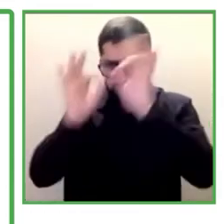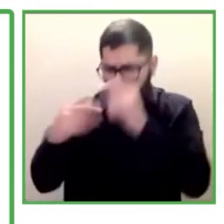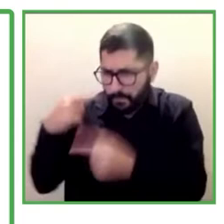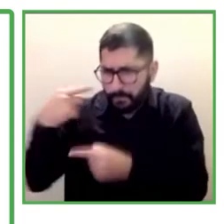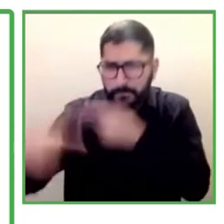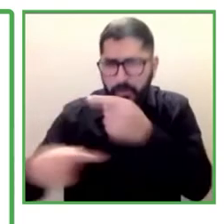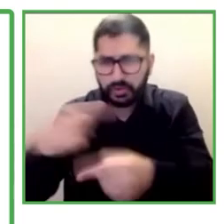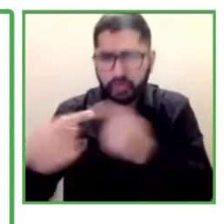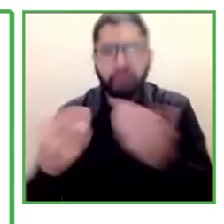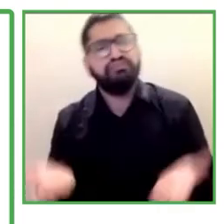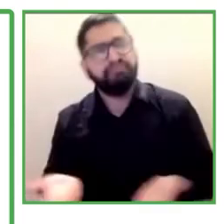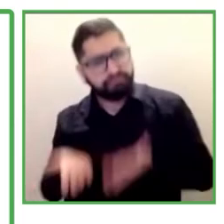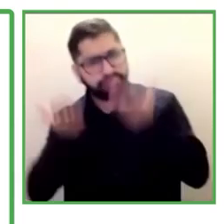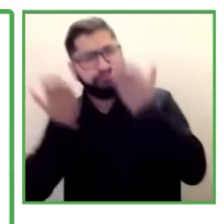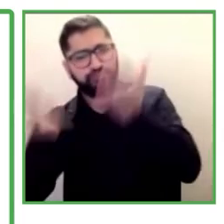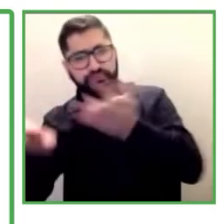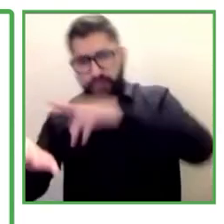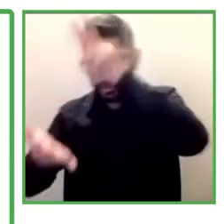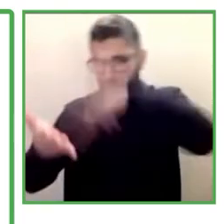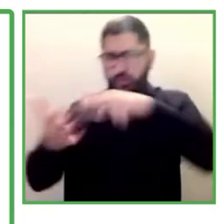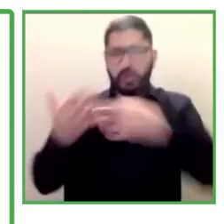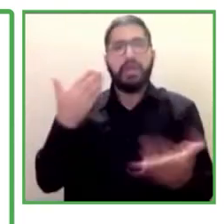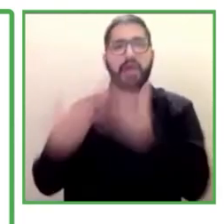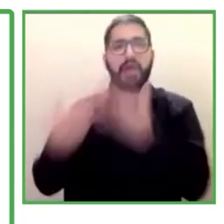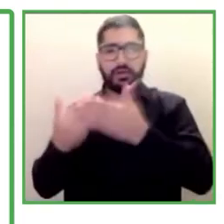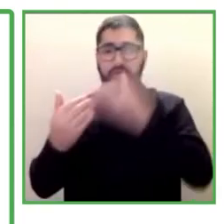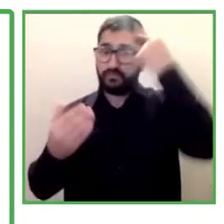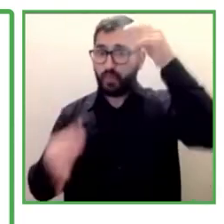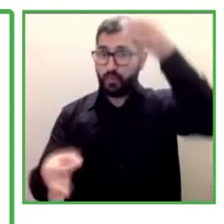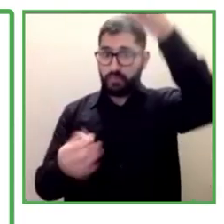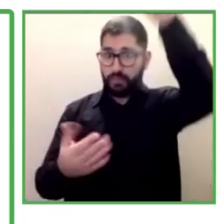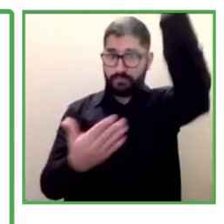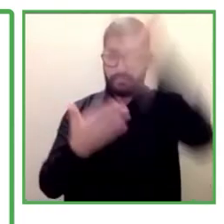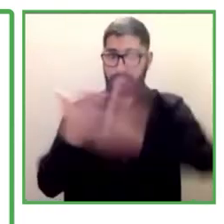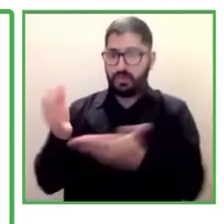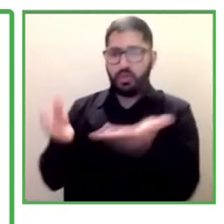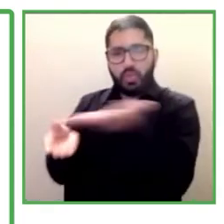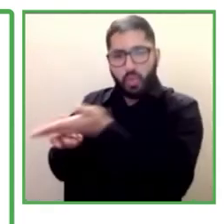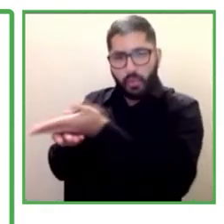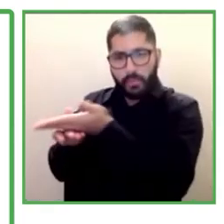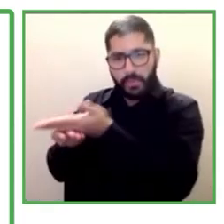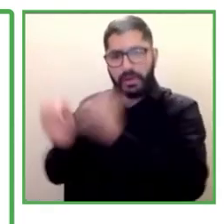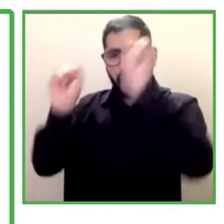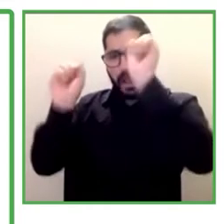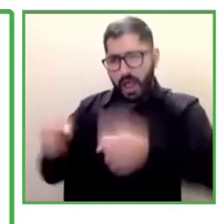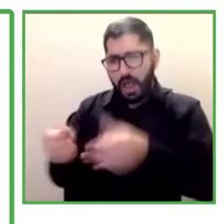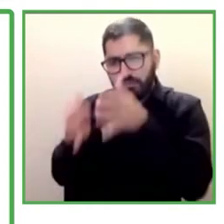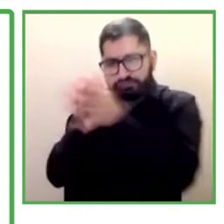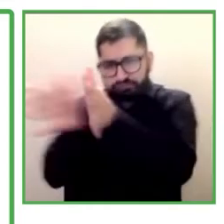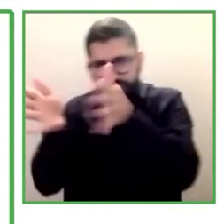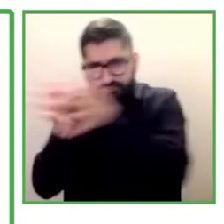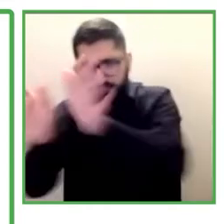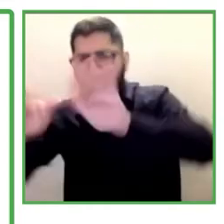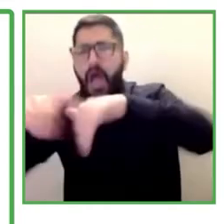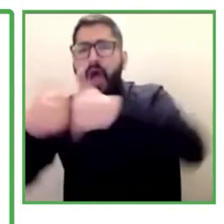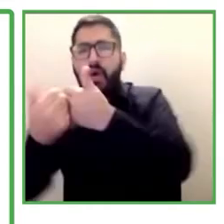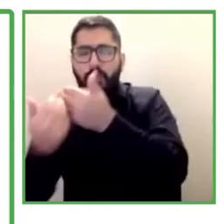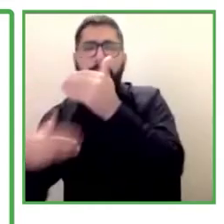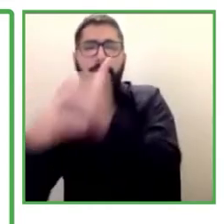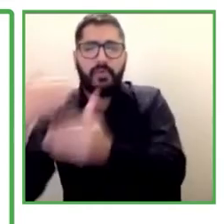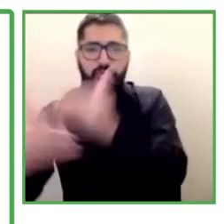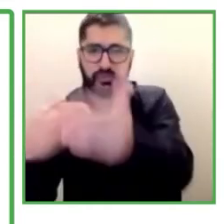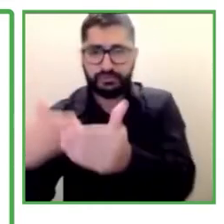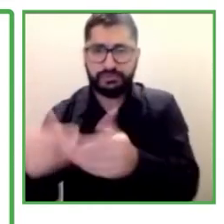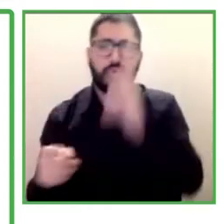el documento en el que se explica la convocatoria, ¿no? Ejemplos de examen y de ejercicios para que las personas que se